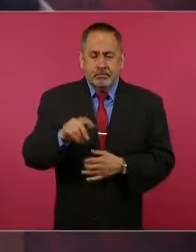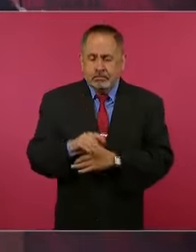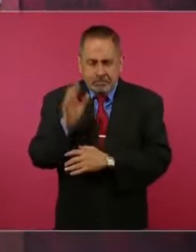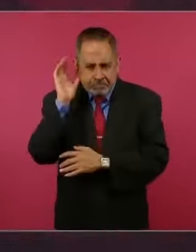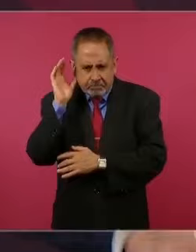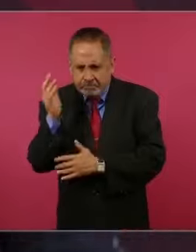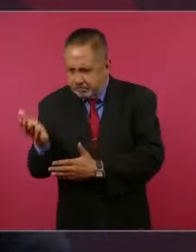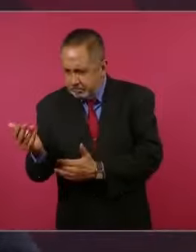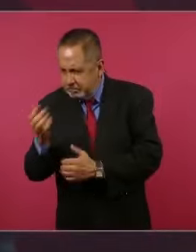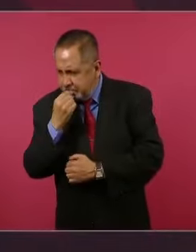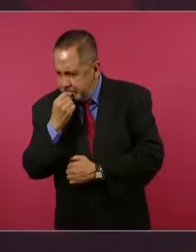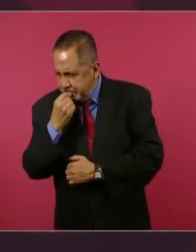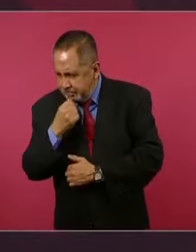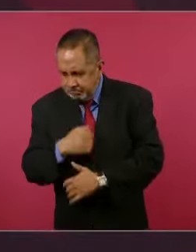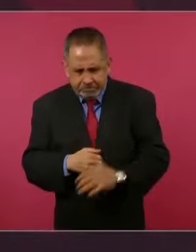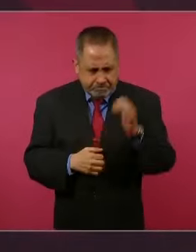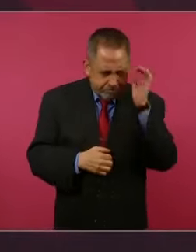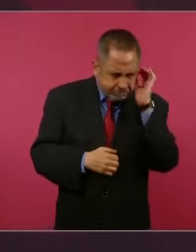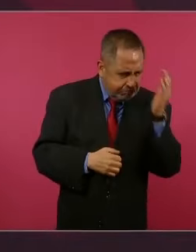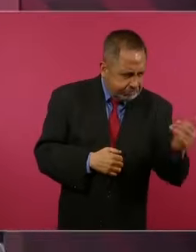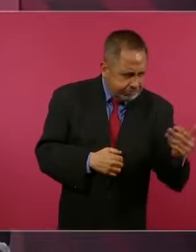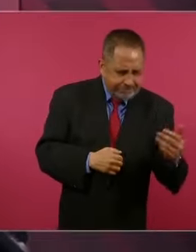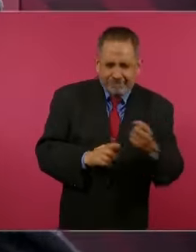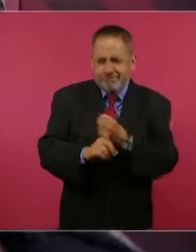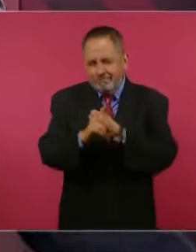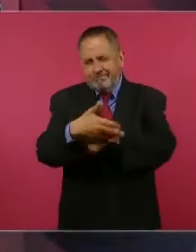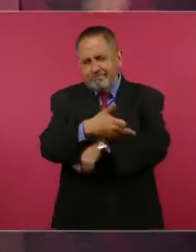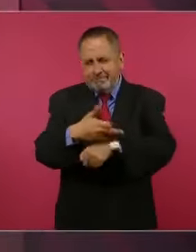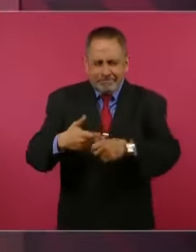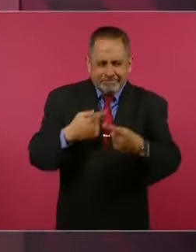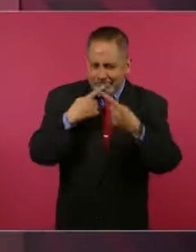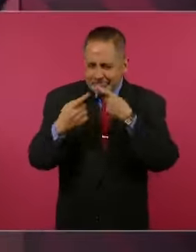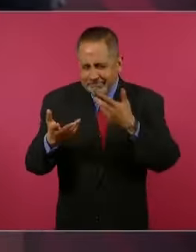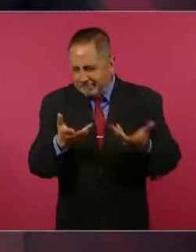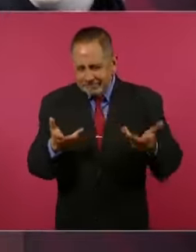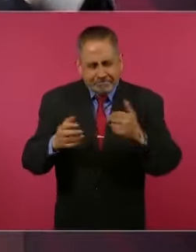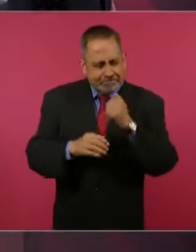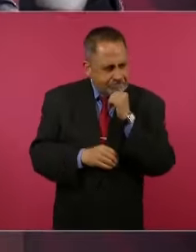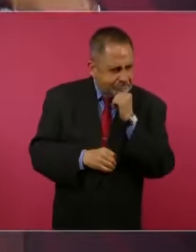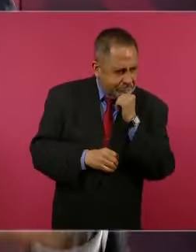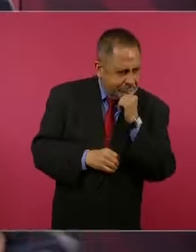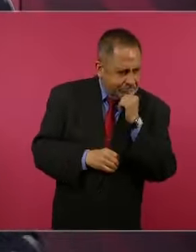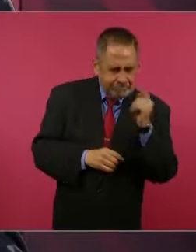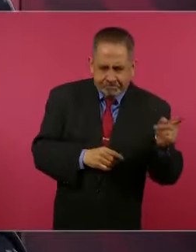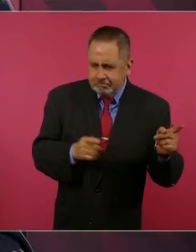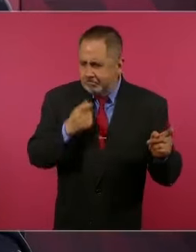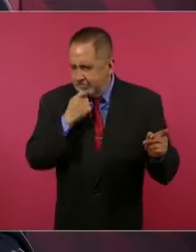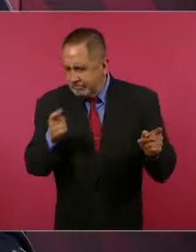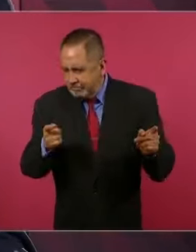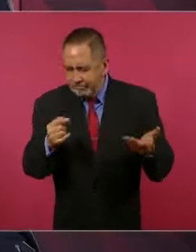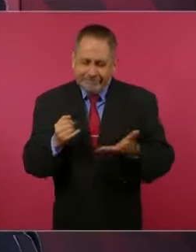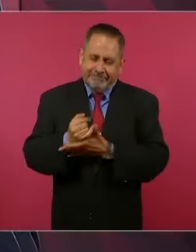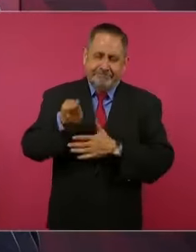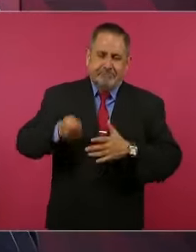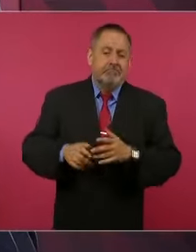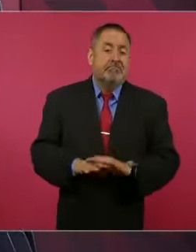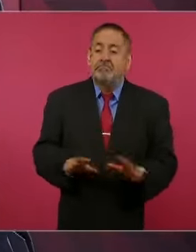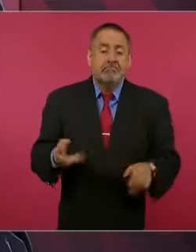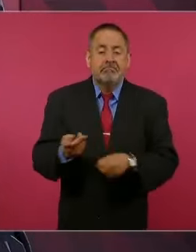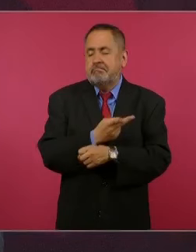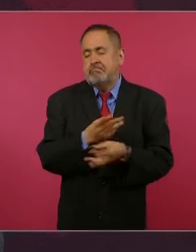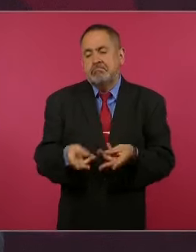lo otro los asuntos familiares y de todo tipo y ahí no no no no no no ya no hay